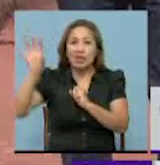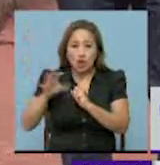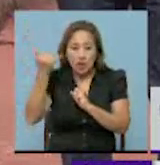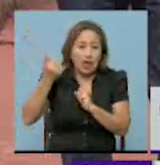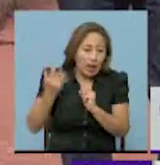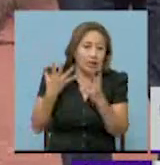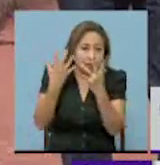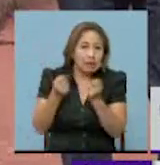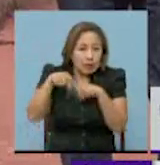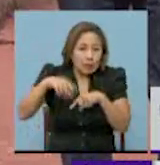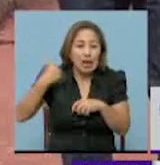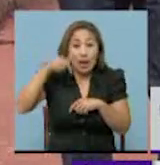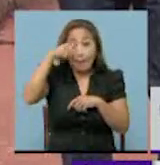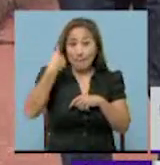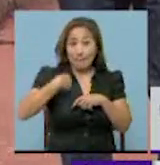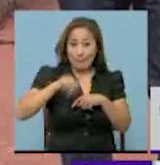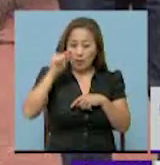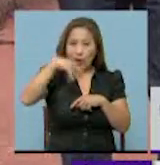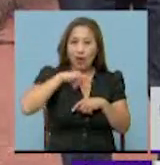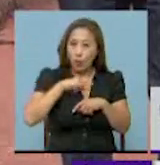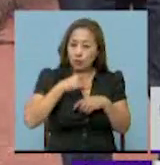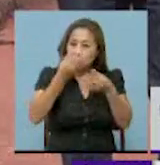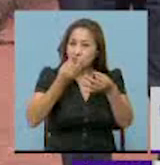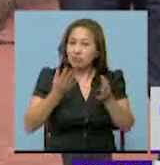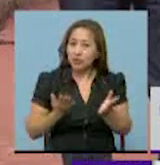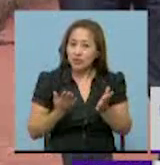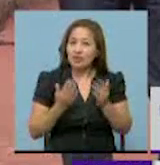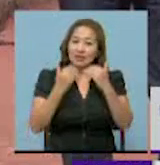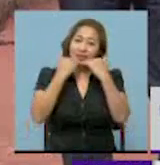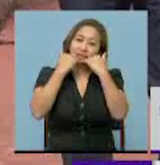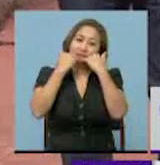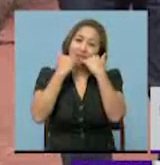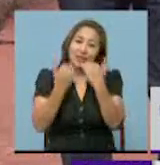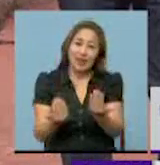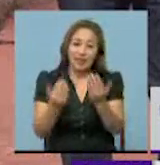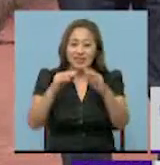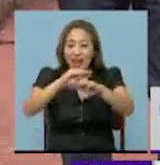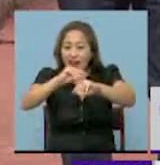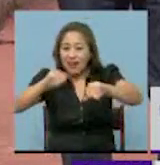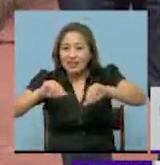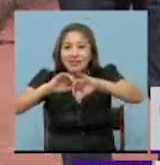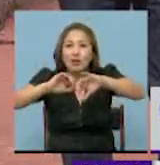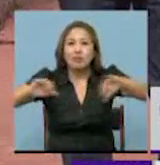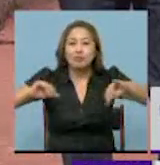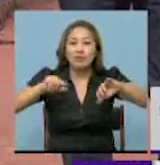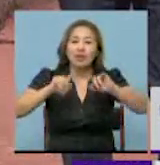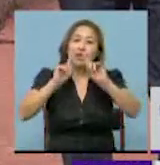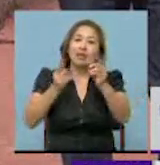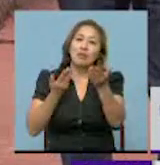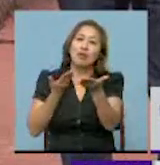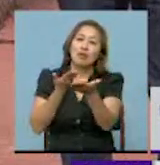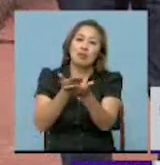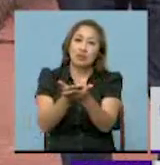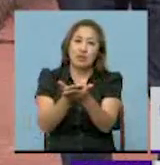regiones del país, pero a nosotros nos ha ido bien. Así que le agradecemos a la Pacha, a la Madre Tierra, y también le pedimos